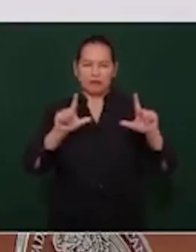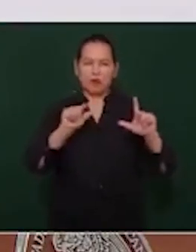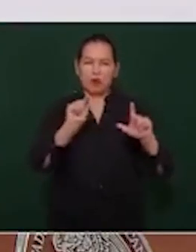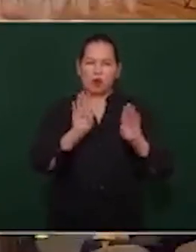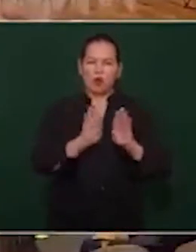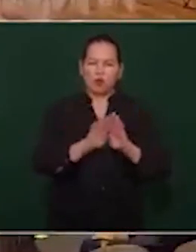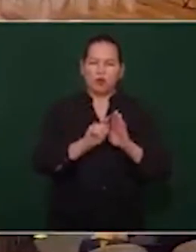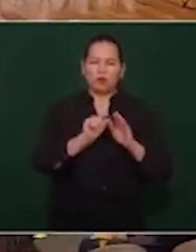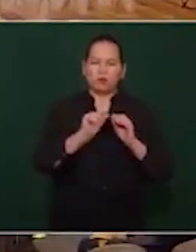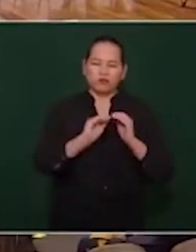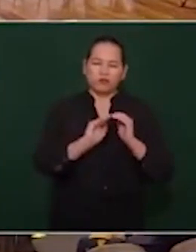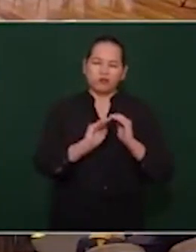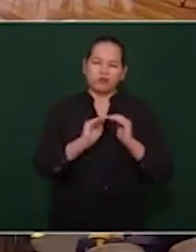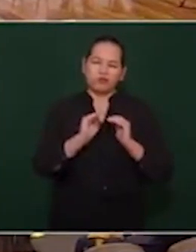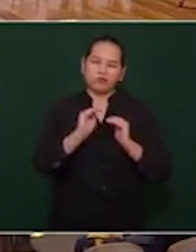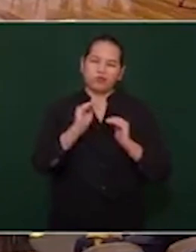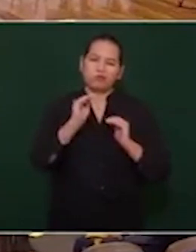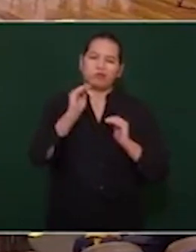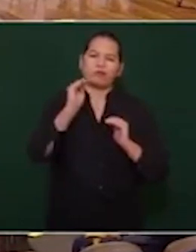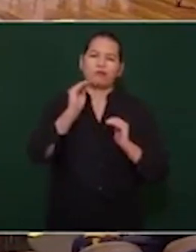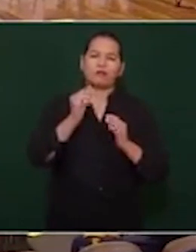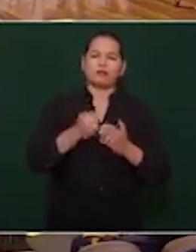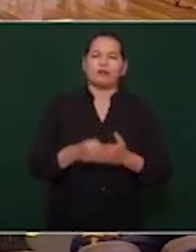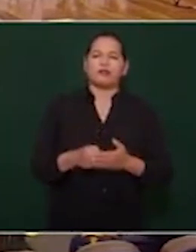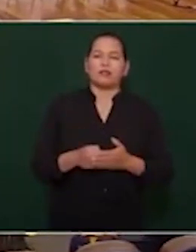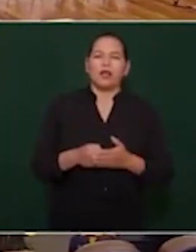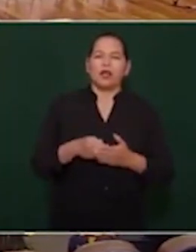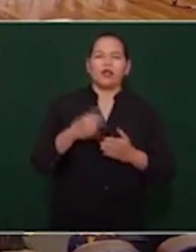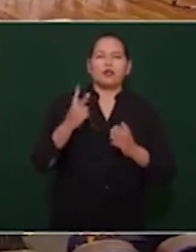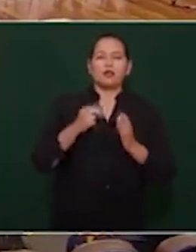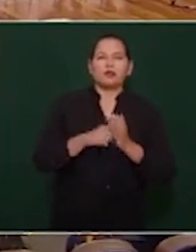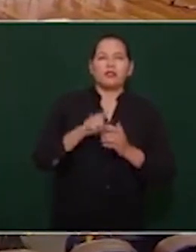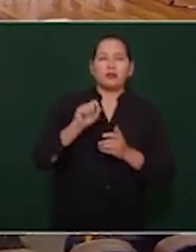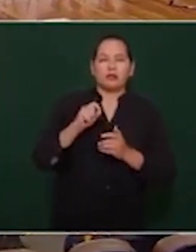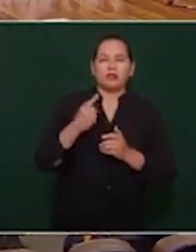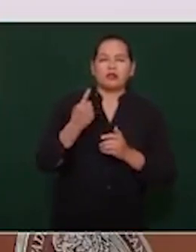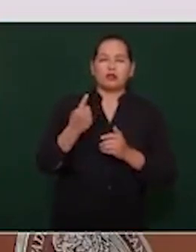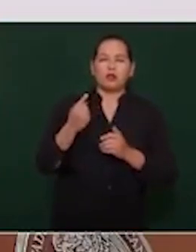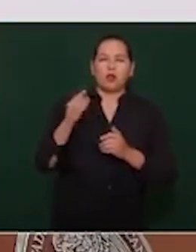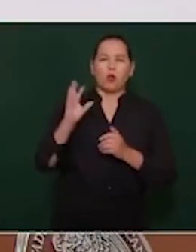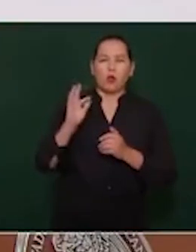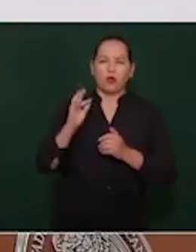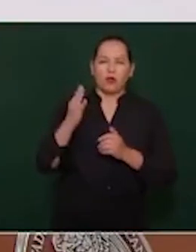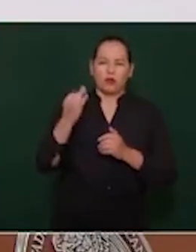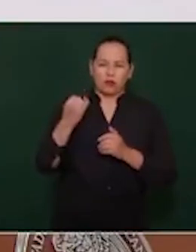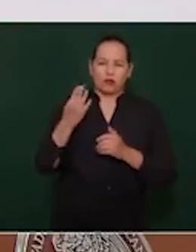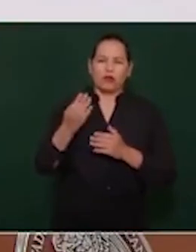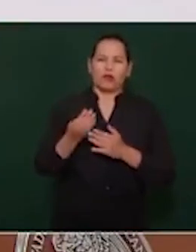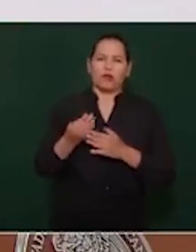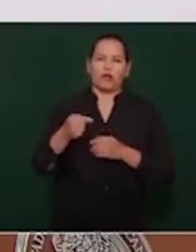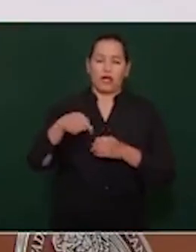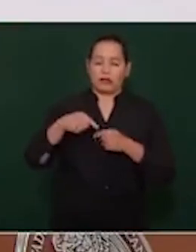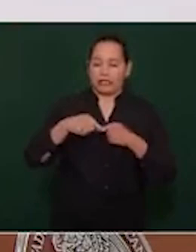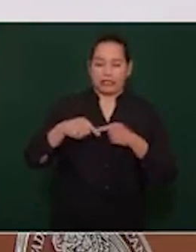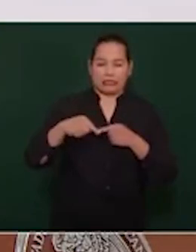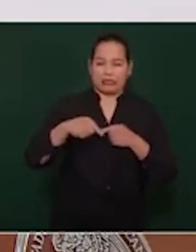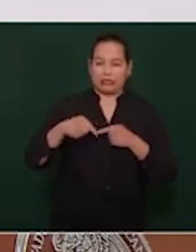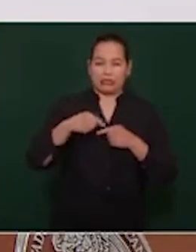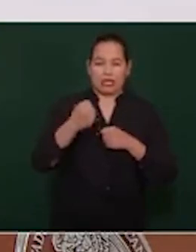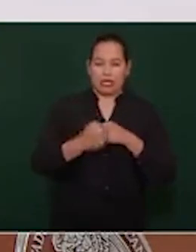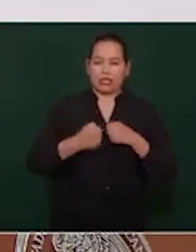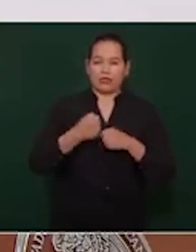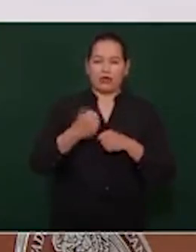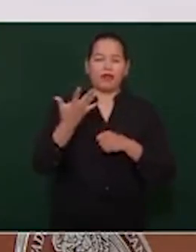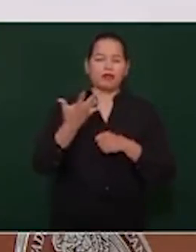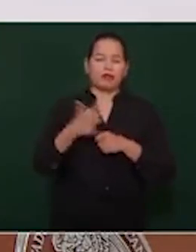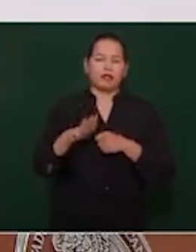subiendo. En el 2021 tuvieron 49, pero en lo que va del año solamente 10. En secuestros no hubo